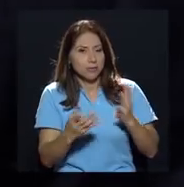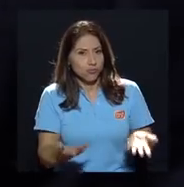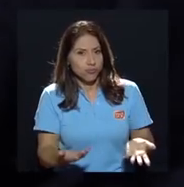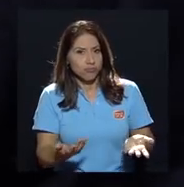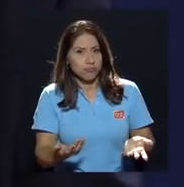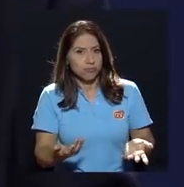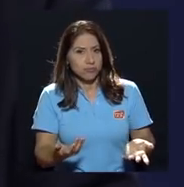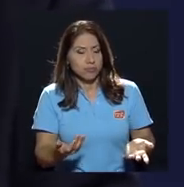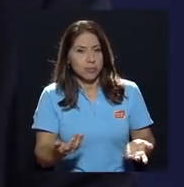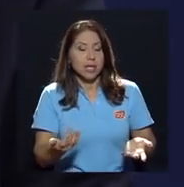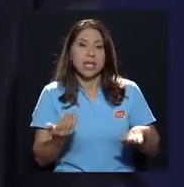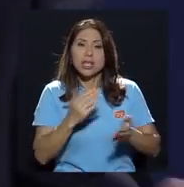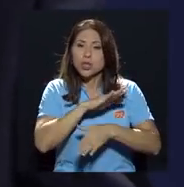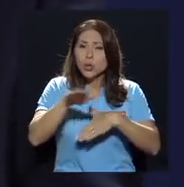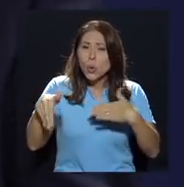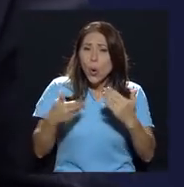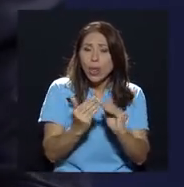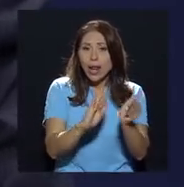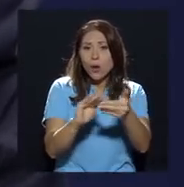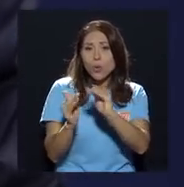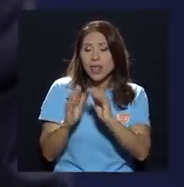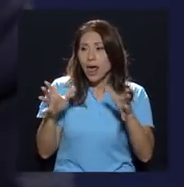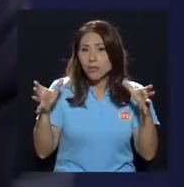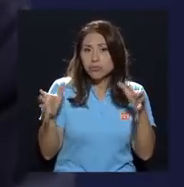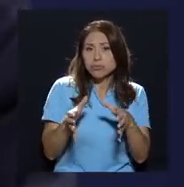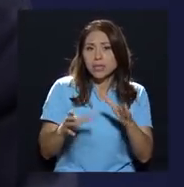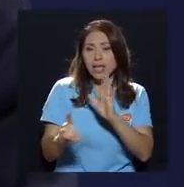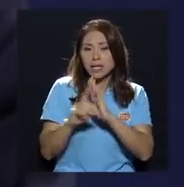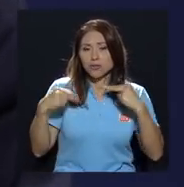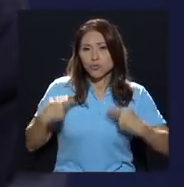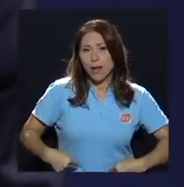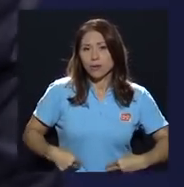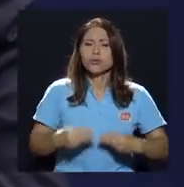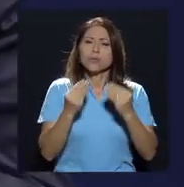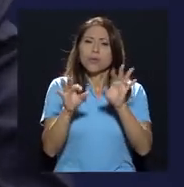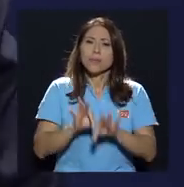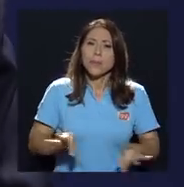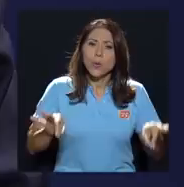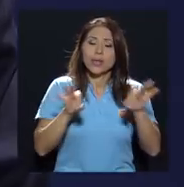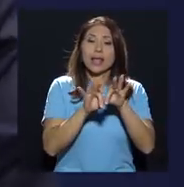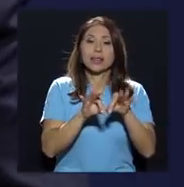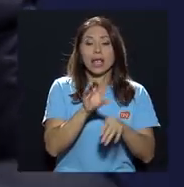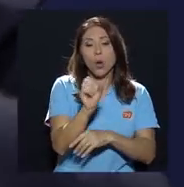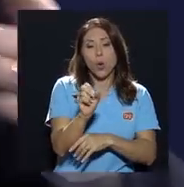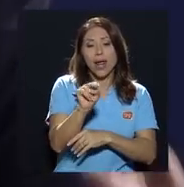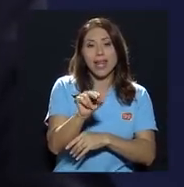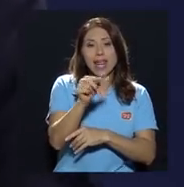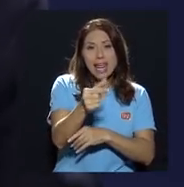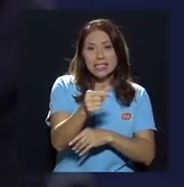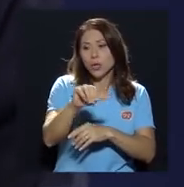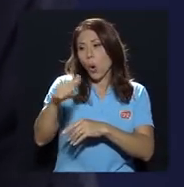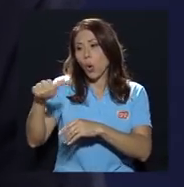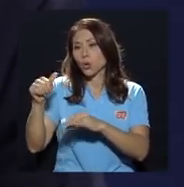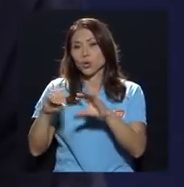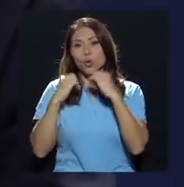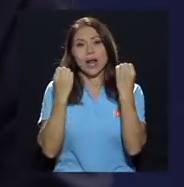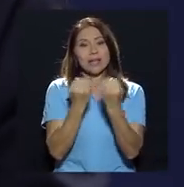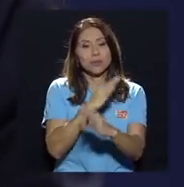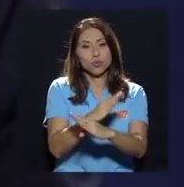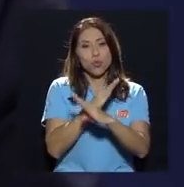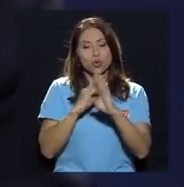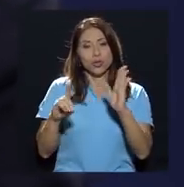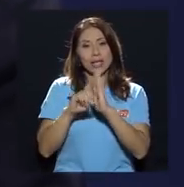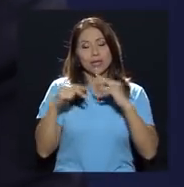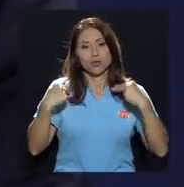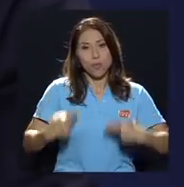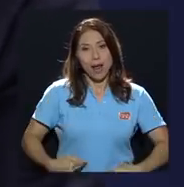bien y toda la comunidad derechos humanos que es muy importante y las ongs y otros organismos internacionales de